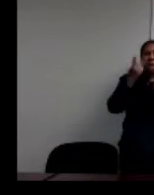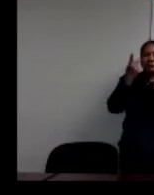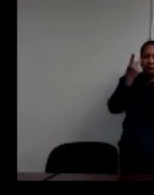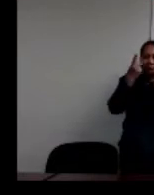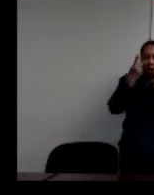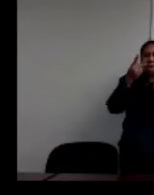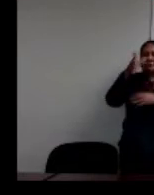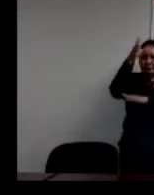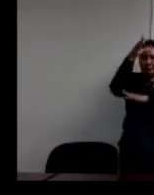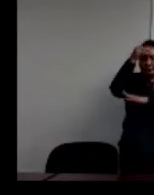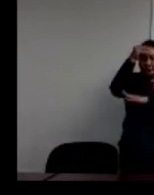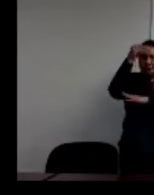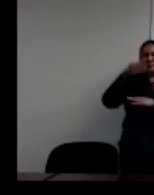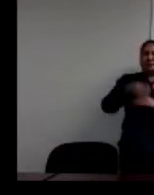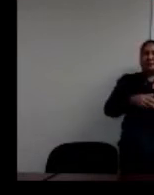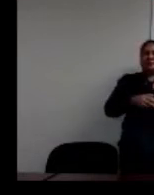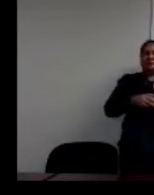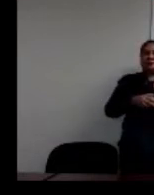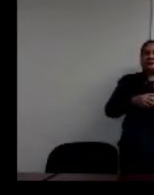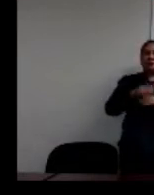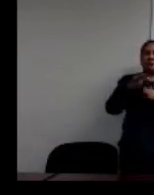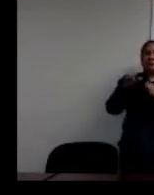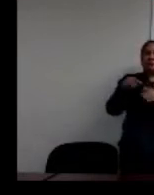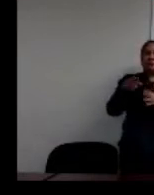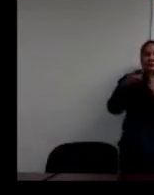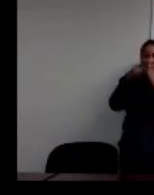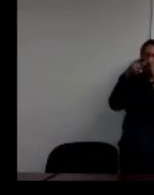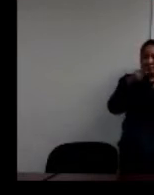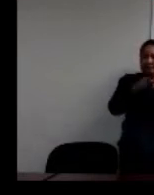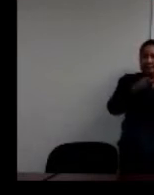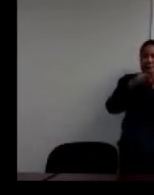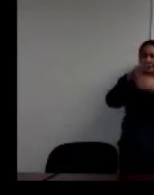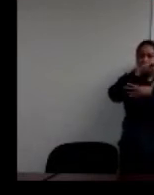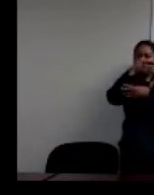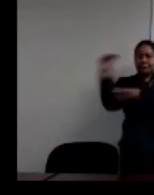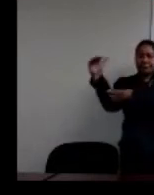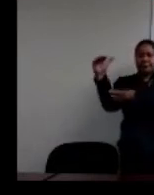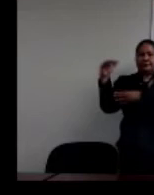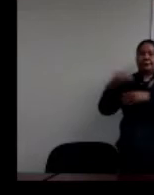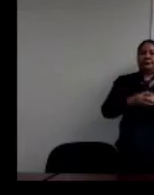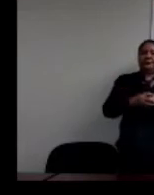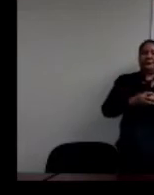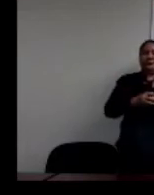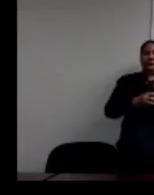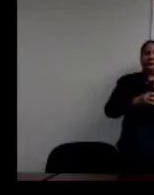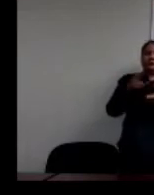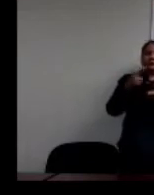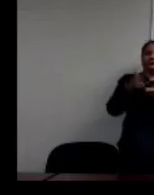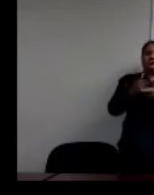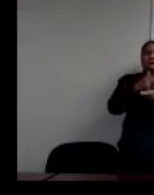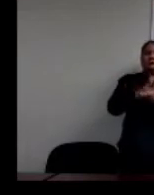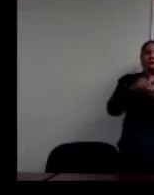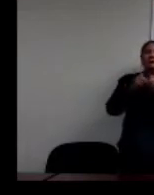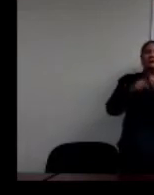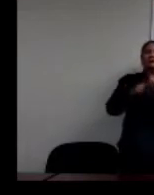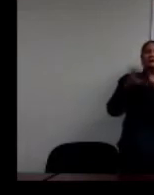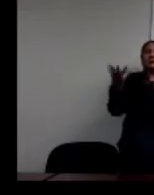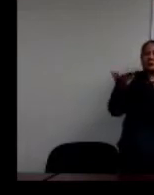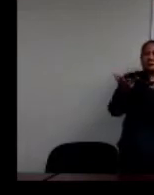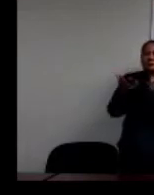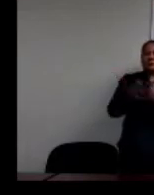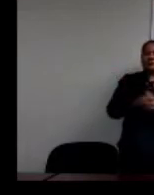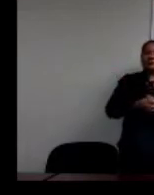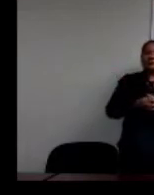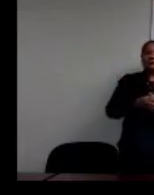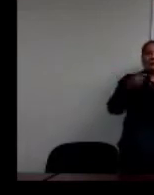pendientes de que los aprendan son límites y reglas. Límite es hasta dónde tiene para hacerlo y